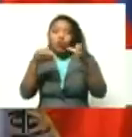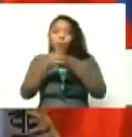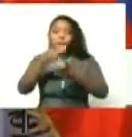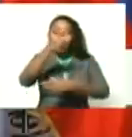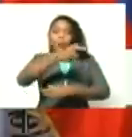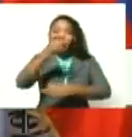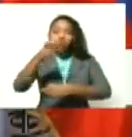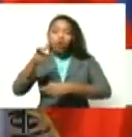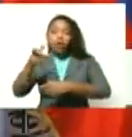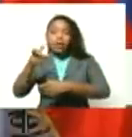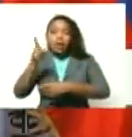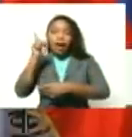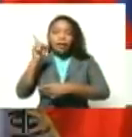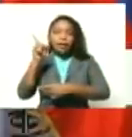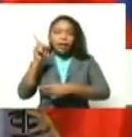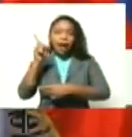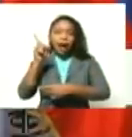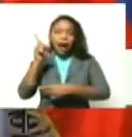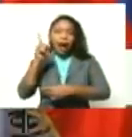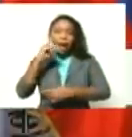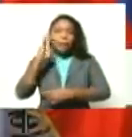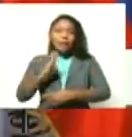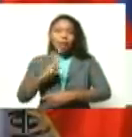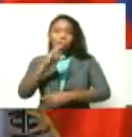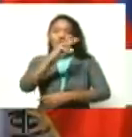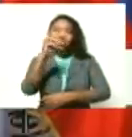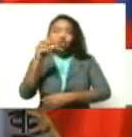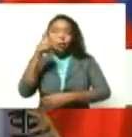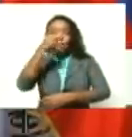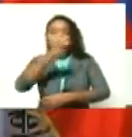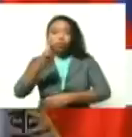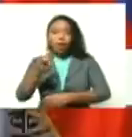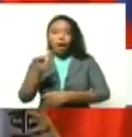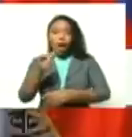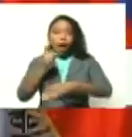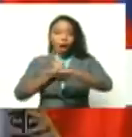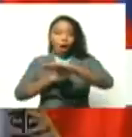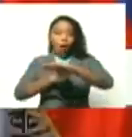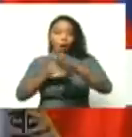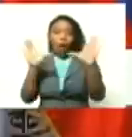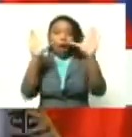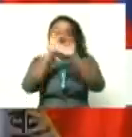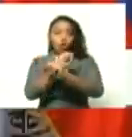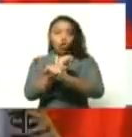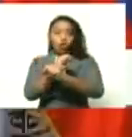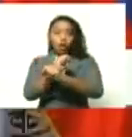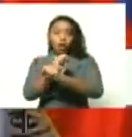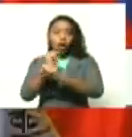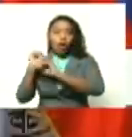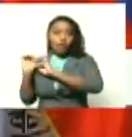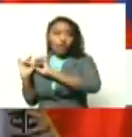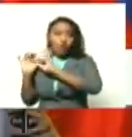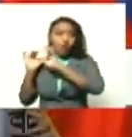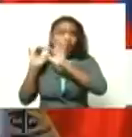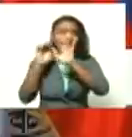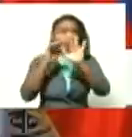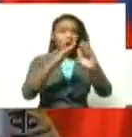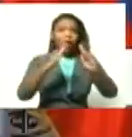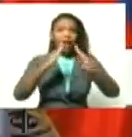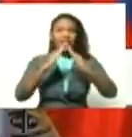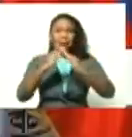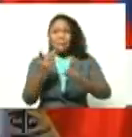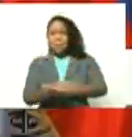así, de aproximadamente 200 personas en horas de la noche, asedia una casa al